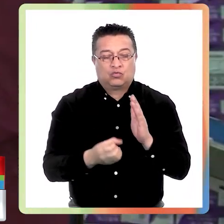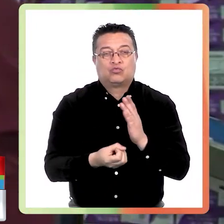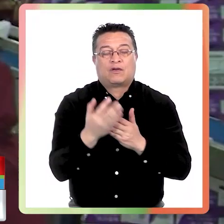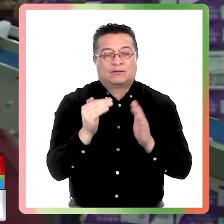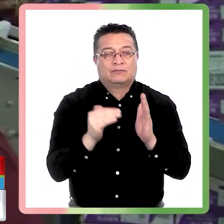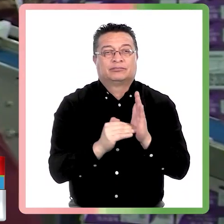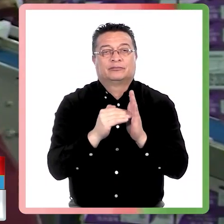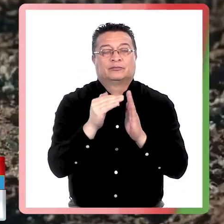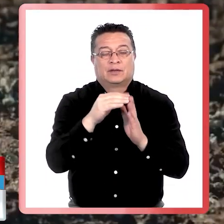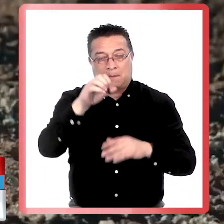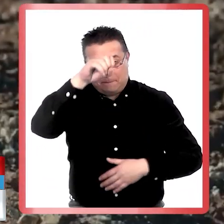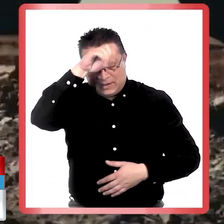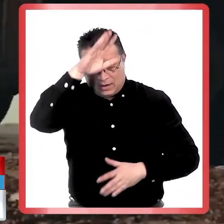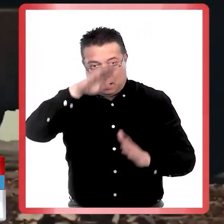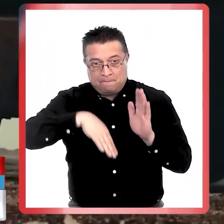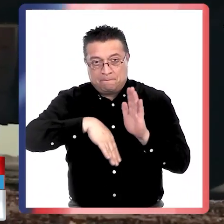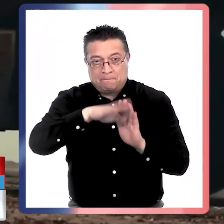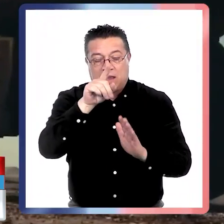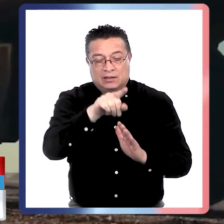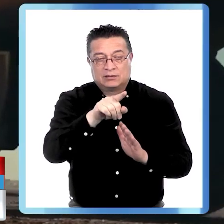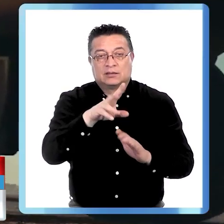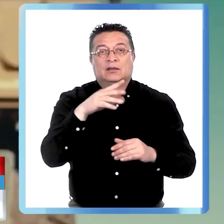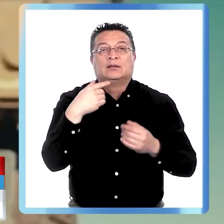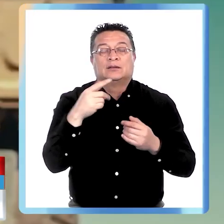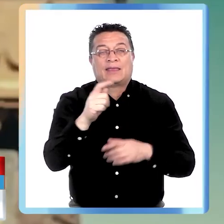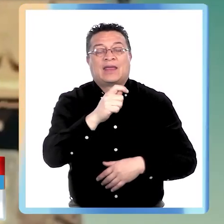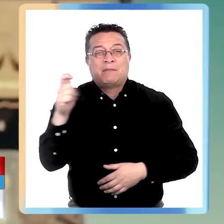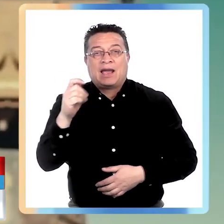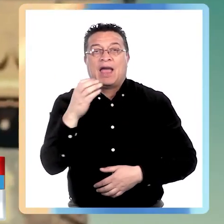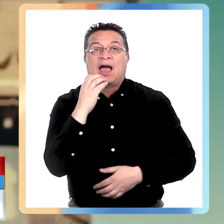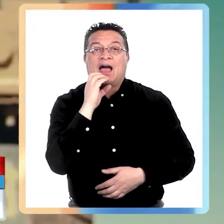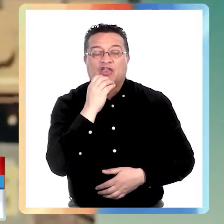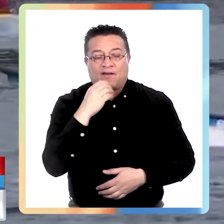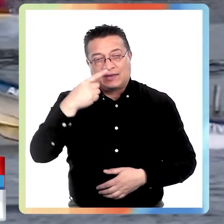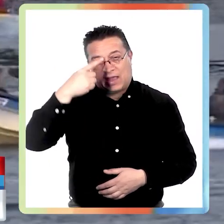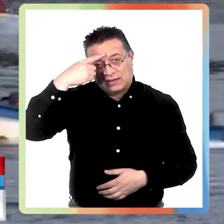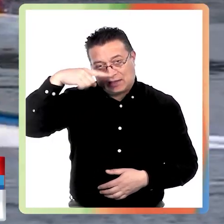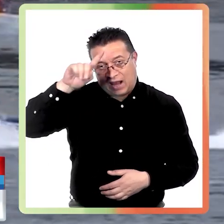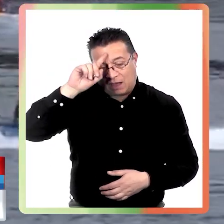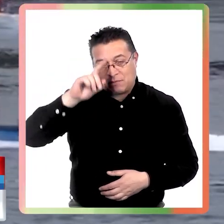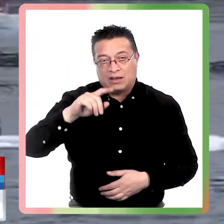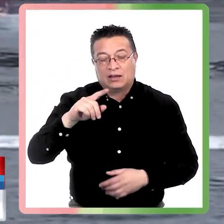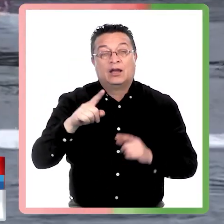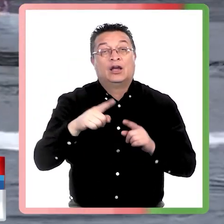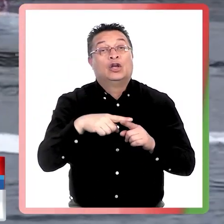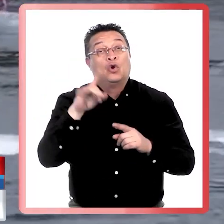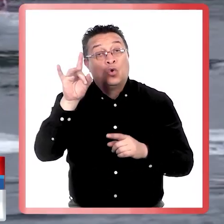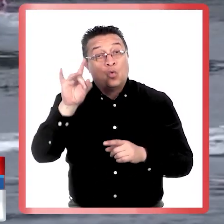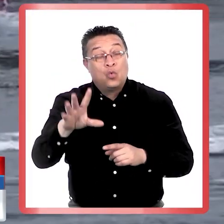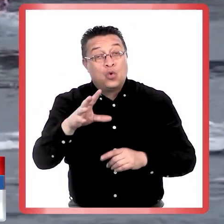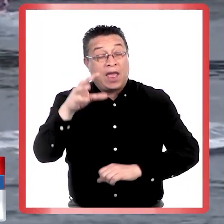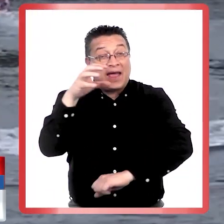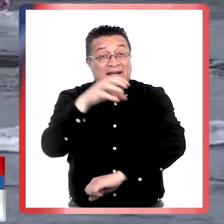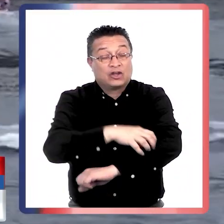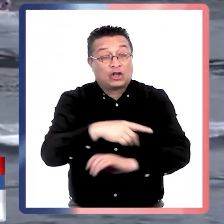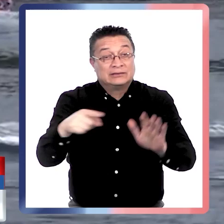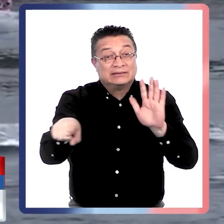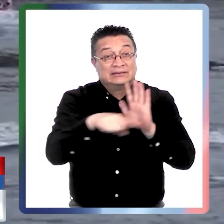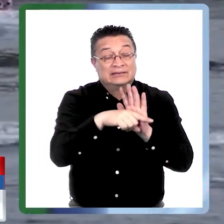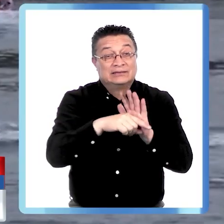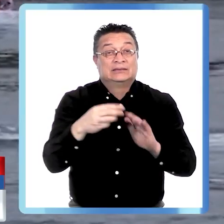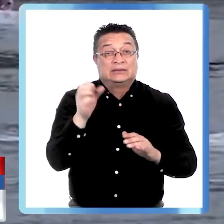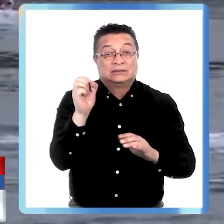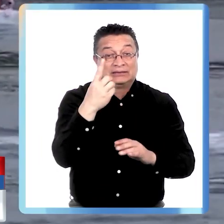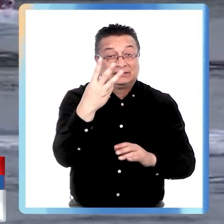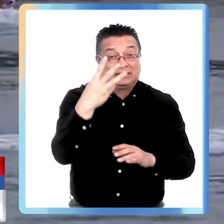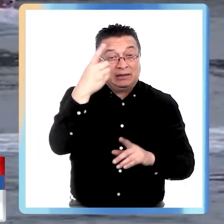un mayor crecimiento son las mineras, correspondientes a Tarapacá, Antofagasta y Calama. Mientras que la única región que está en números rojos